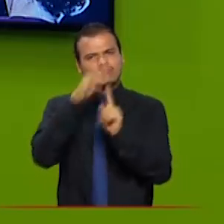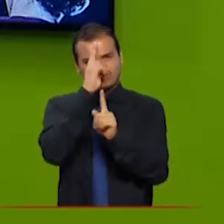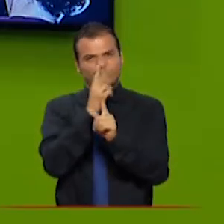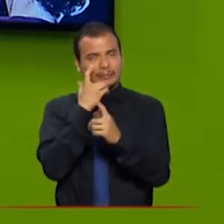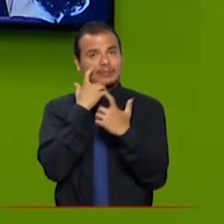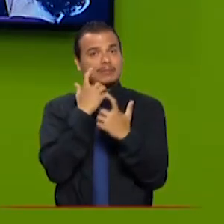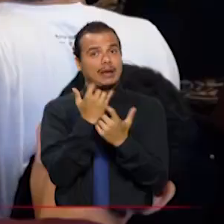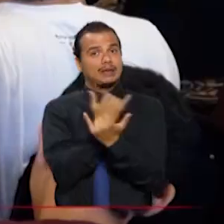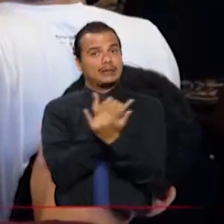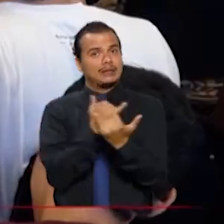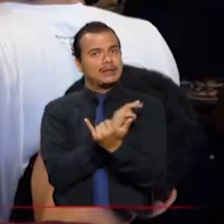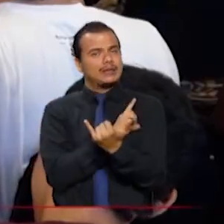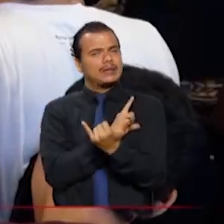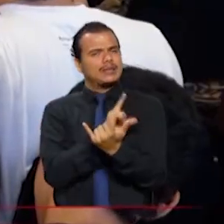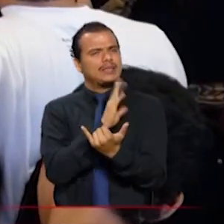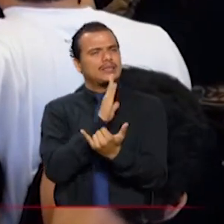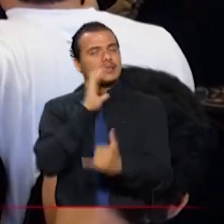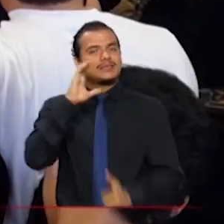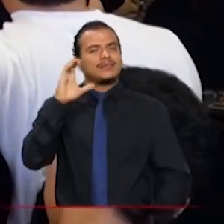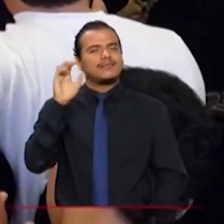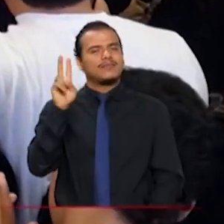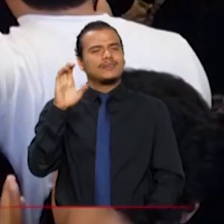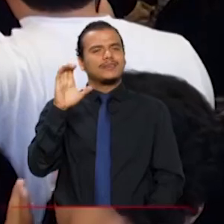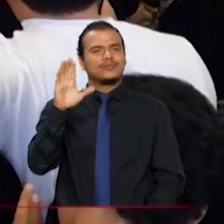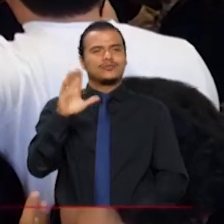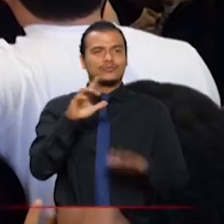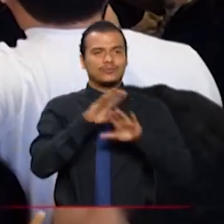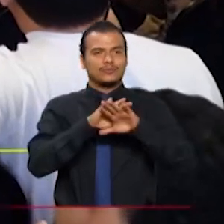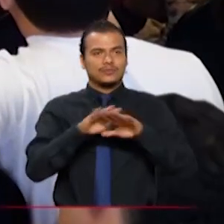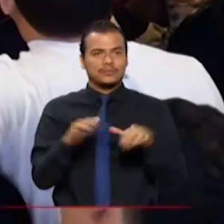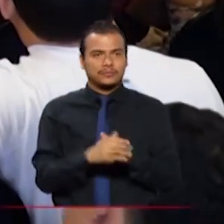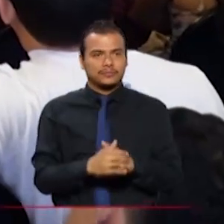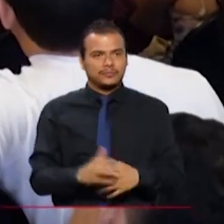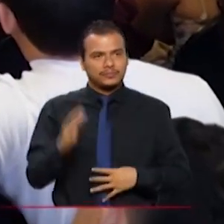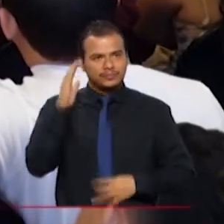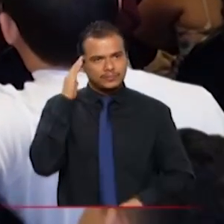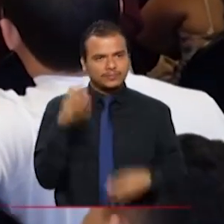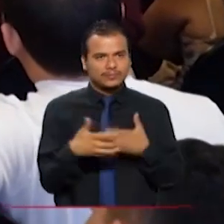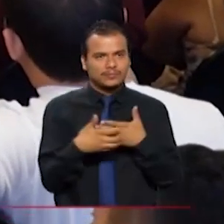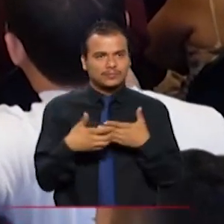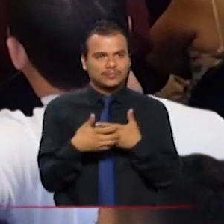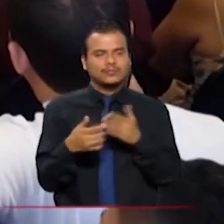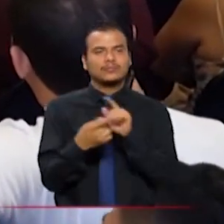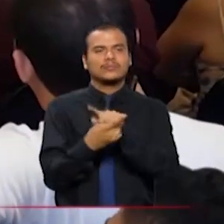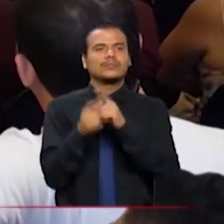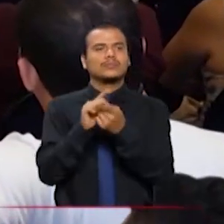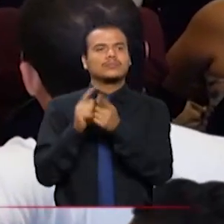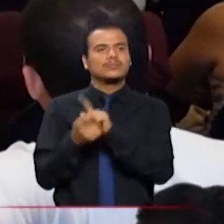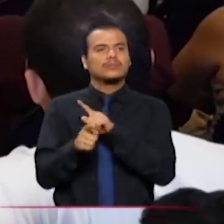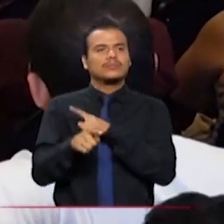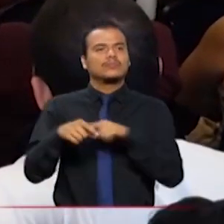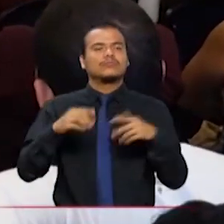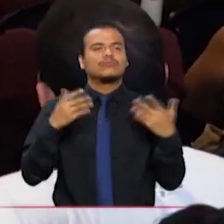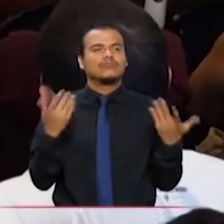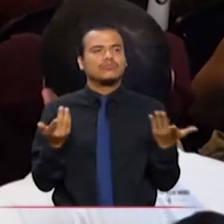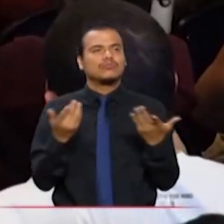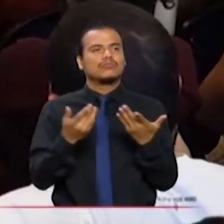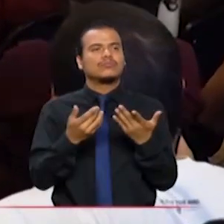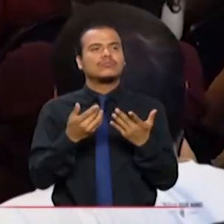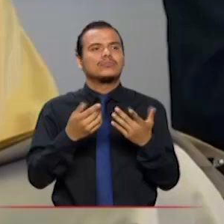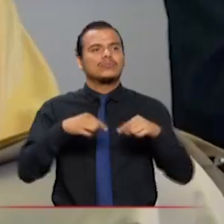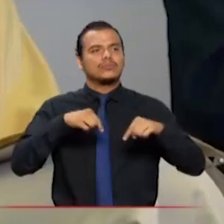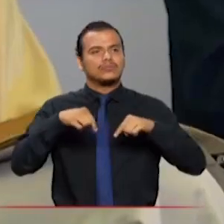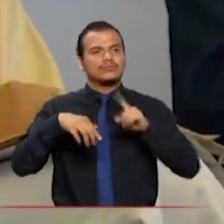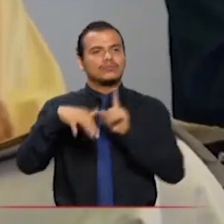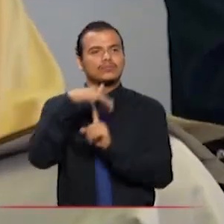Cauca. En el marco del Encuentro Nacional de Departamentos en Tolima, las entidades regionales y las autoridades ambientales, incluida la